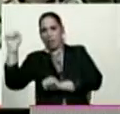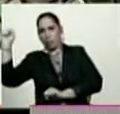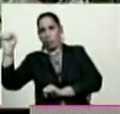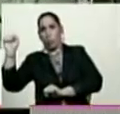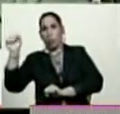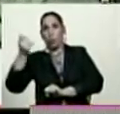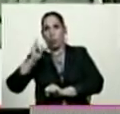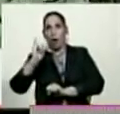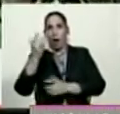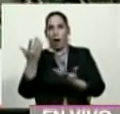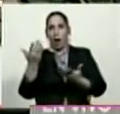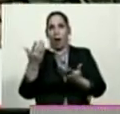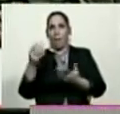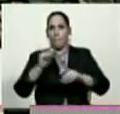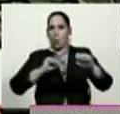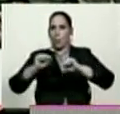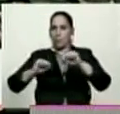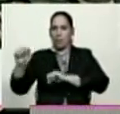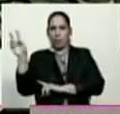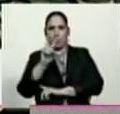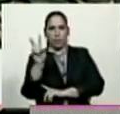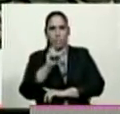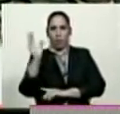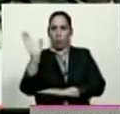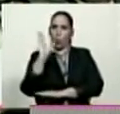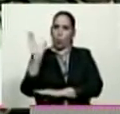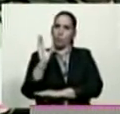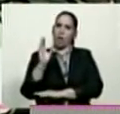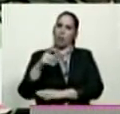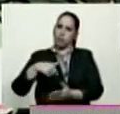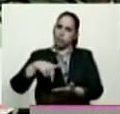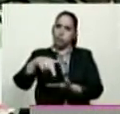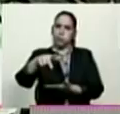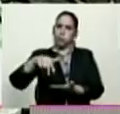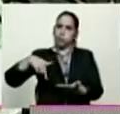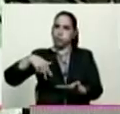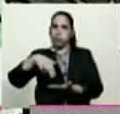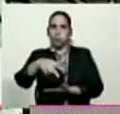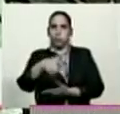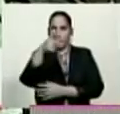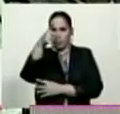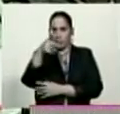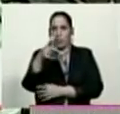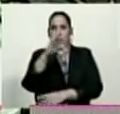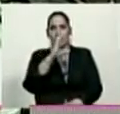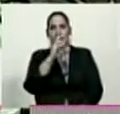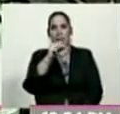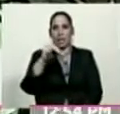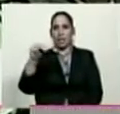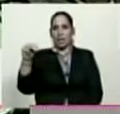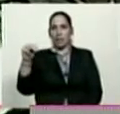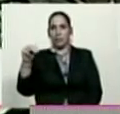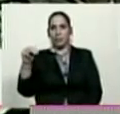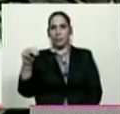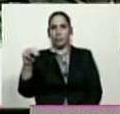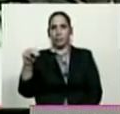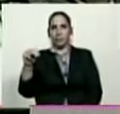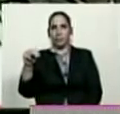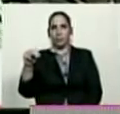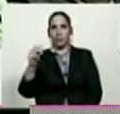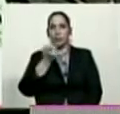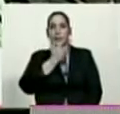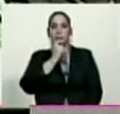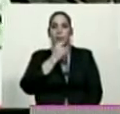venezolanos, colombianos, que van, que vienen. En estos días vi una transmisión de CNN en inglés, estaba